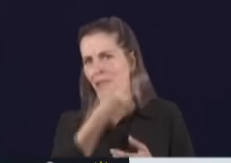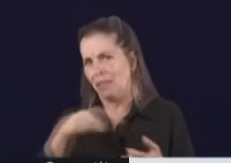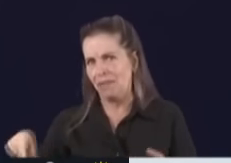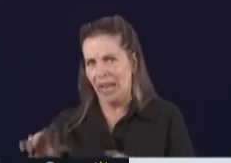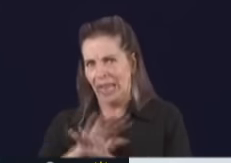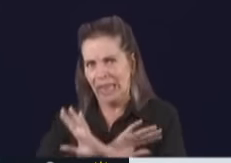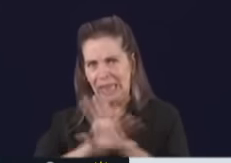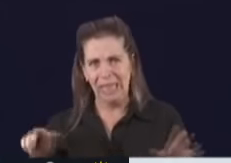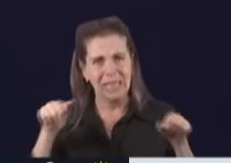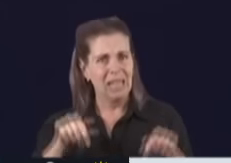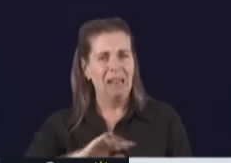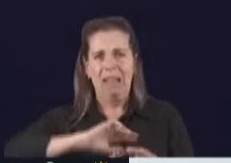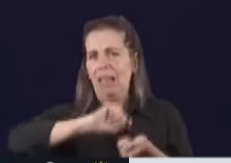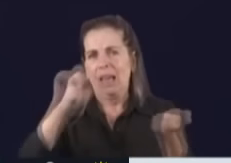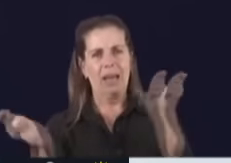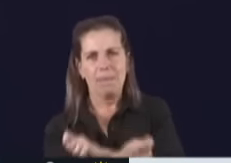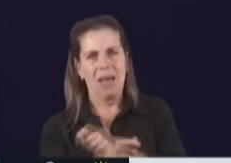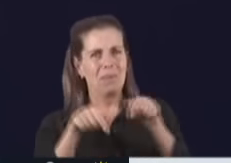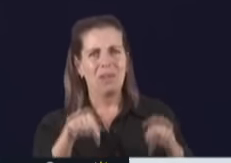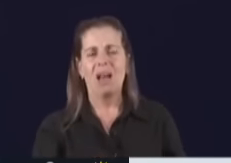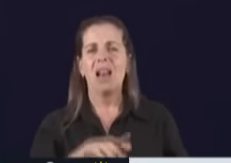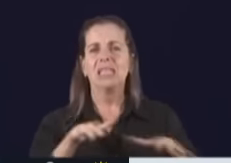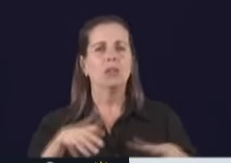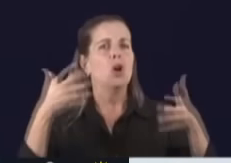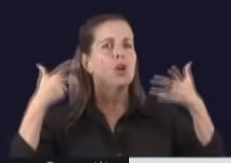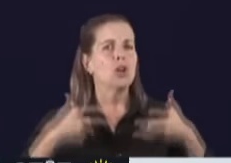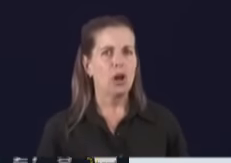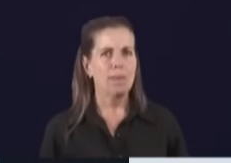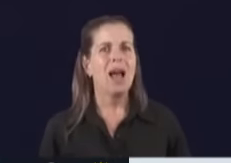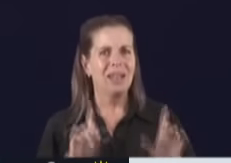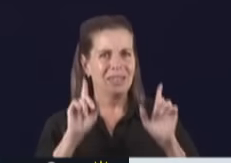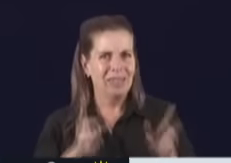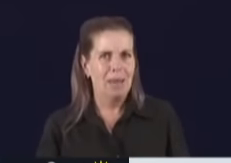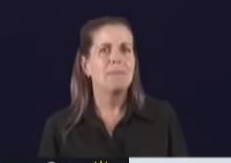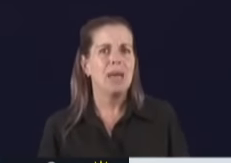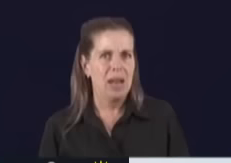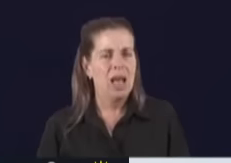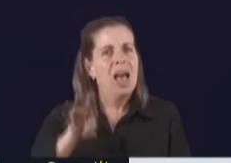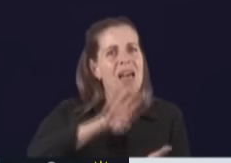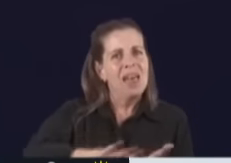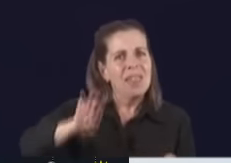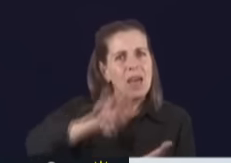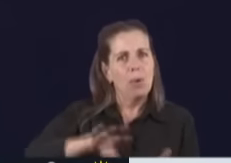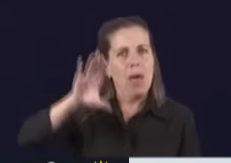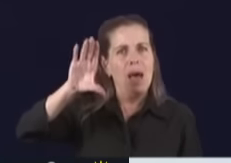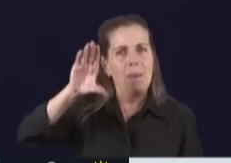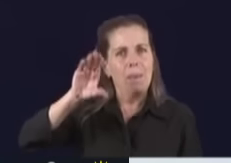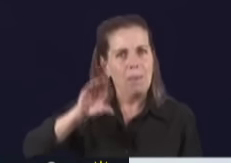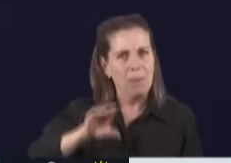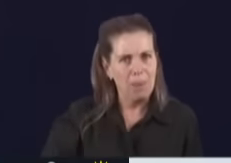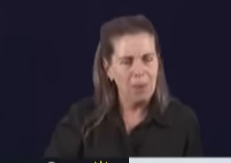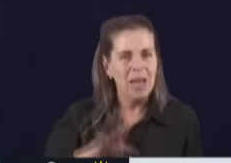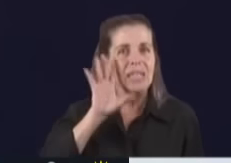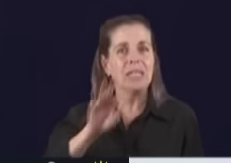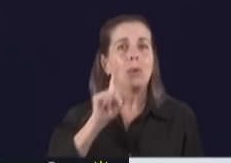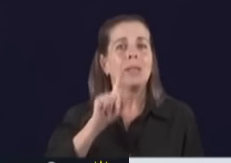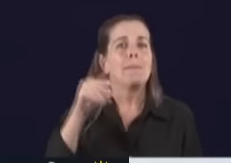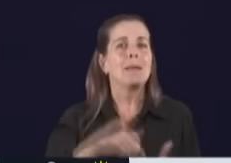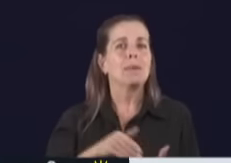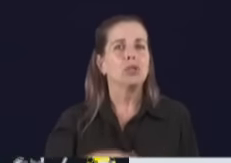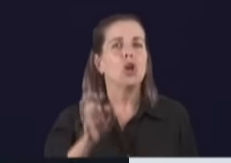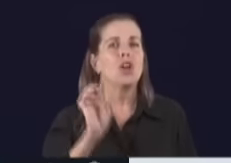Hemos vuelto a la normalidad. La deuda pública consolidada disminuyó 50.000 millones de dólares, lo